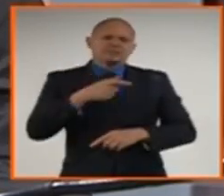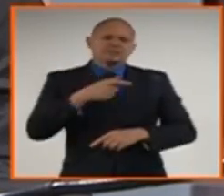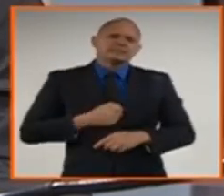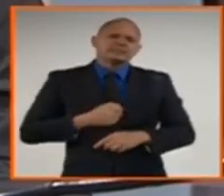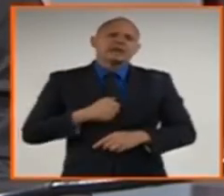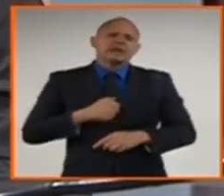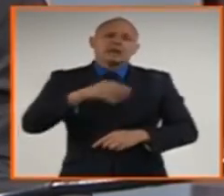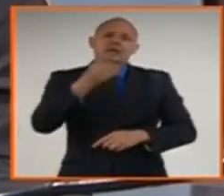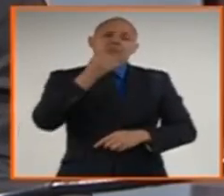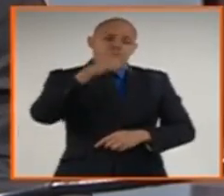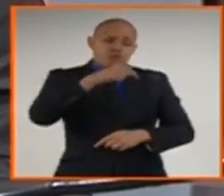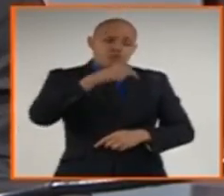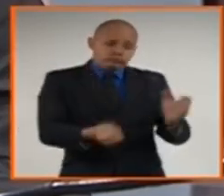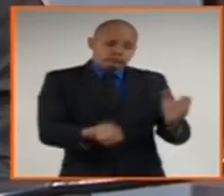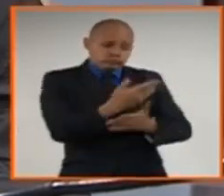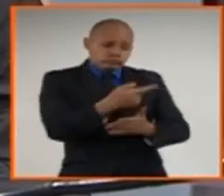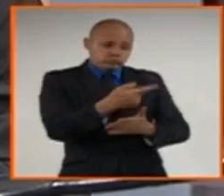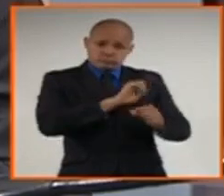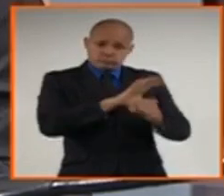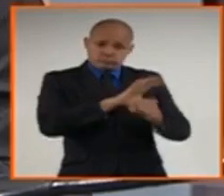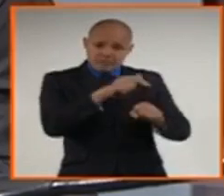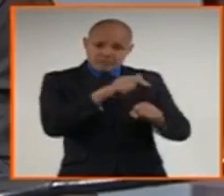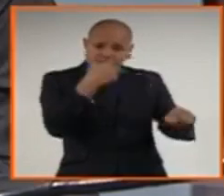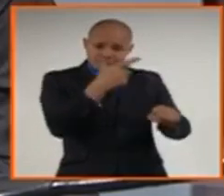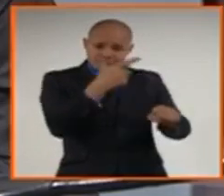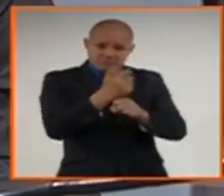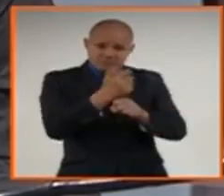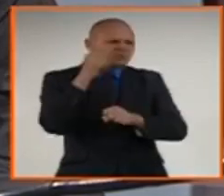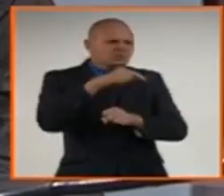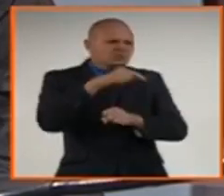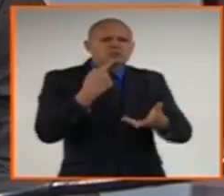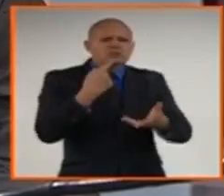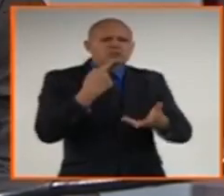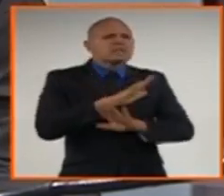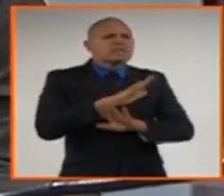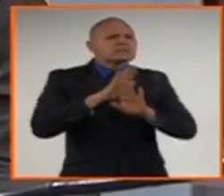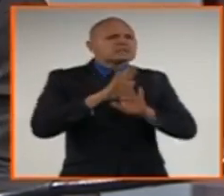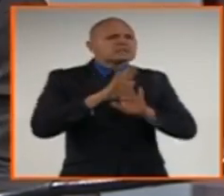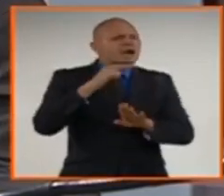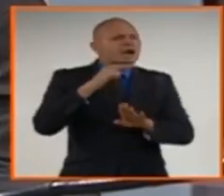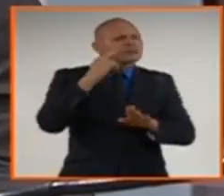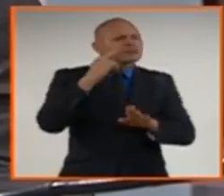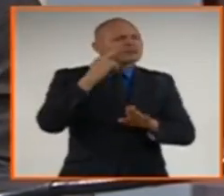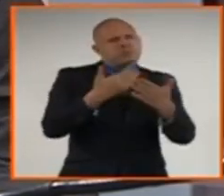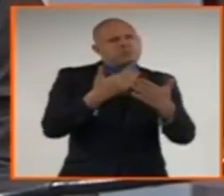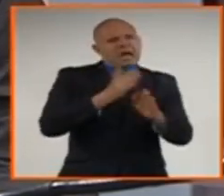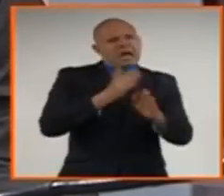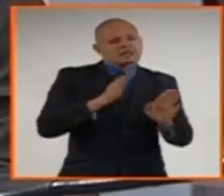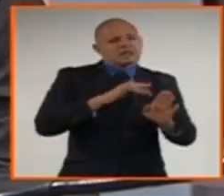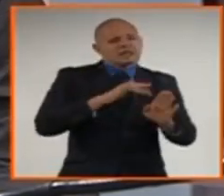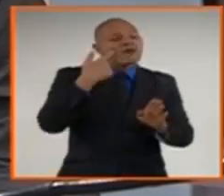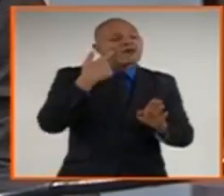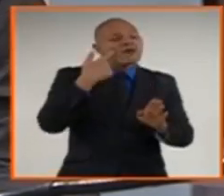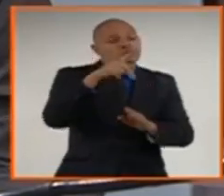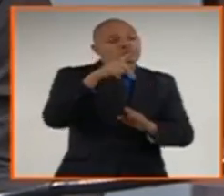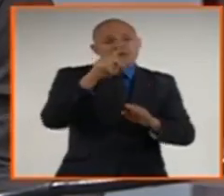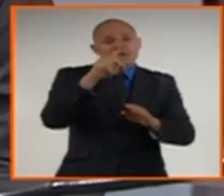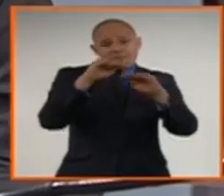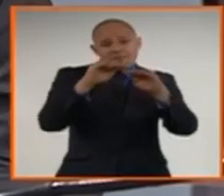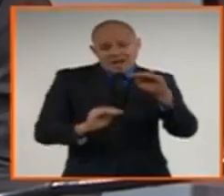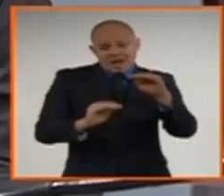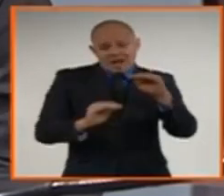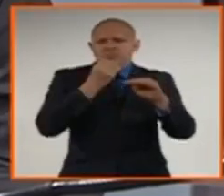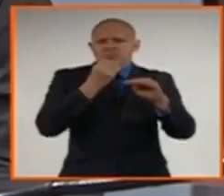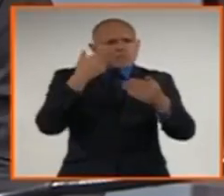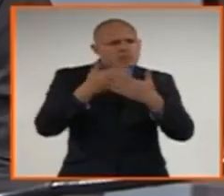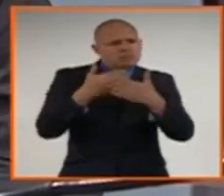los 2 años, o sea, seguir bajando hasta los 2 años. Y por lo tanto, 3 días después, ya después de haber iniciado la campaña el día 5 de septiembre, el